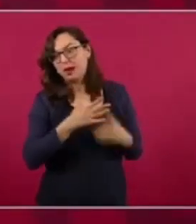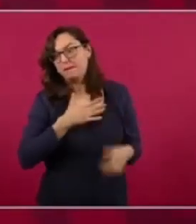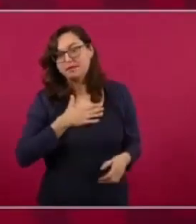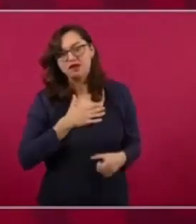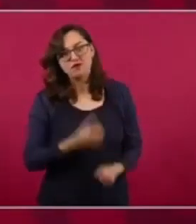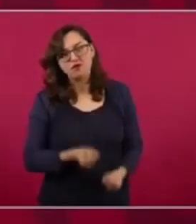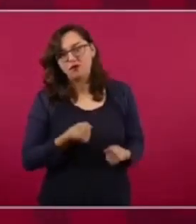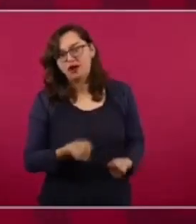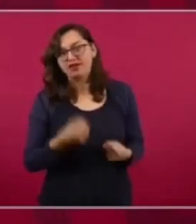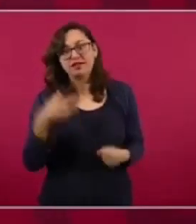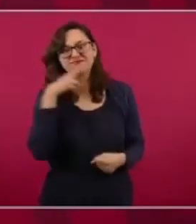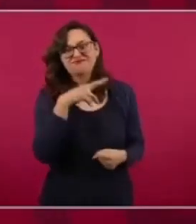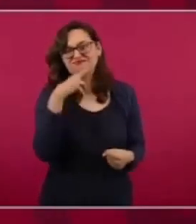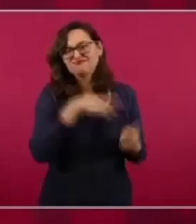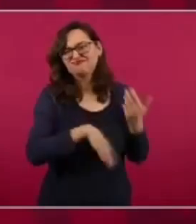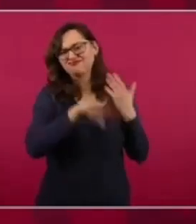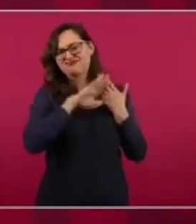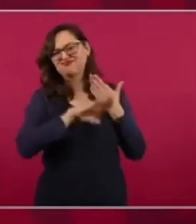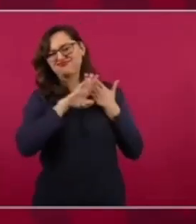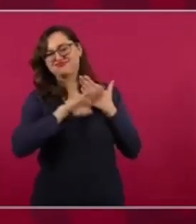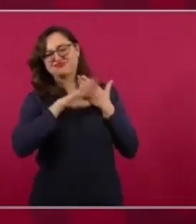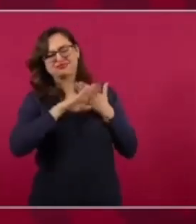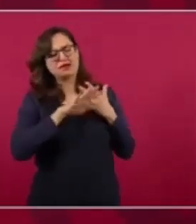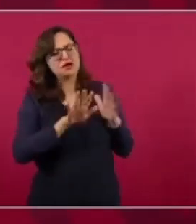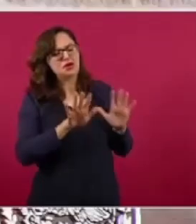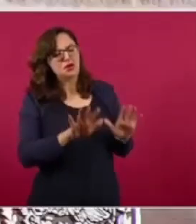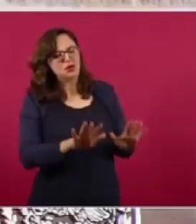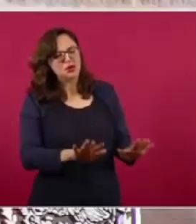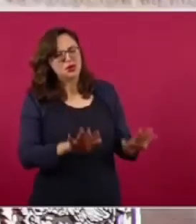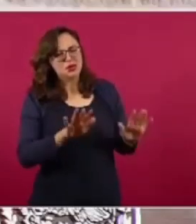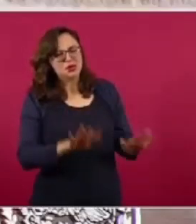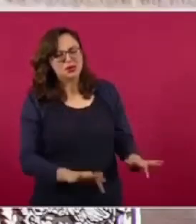dije de